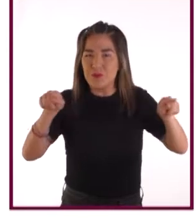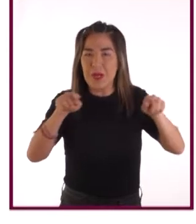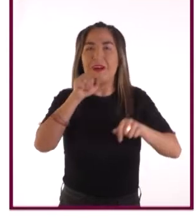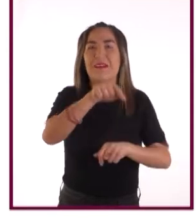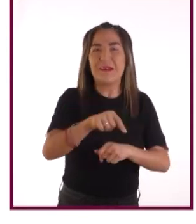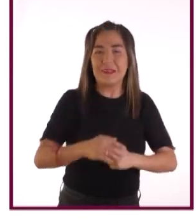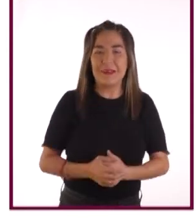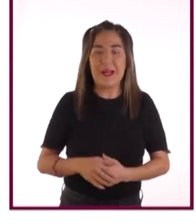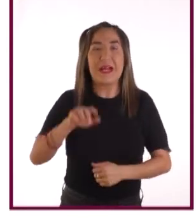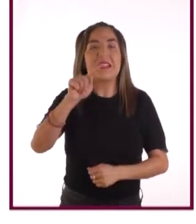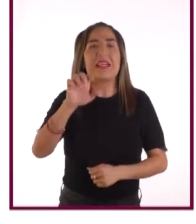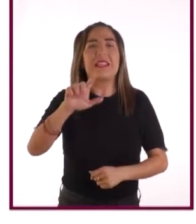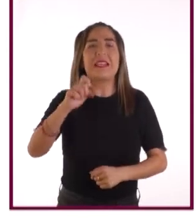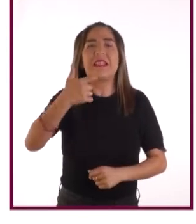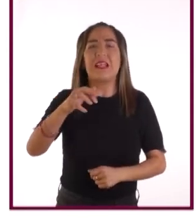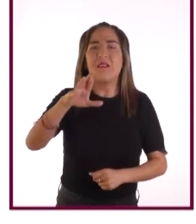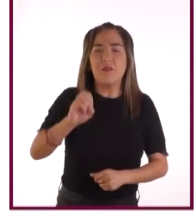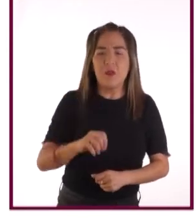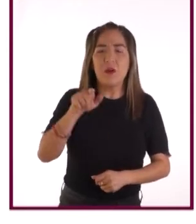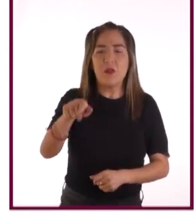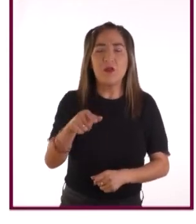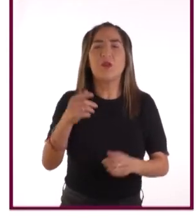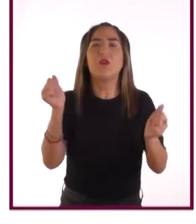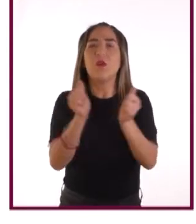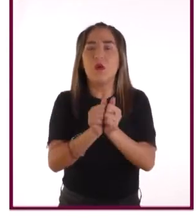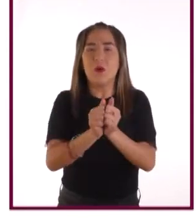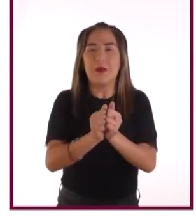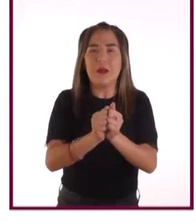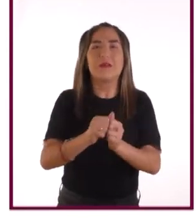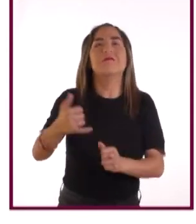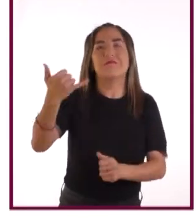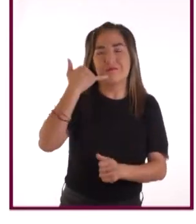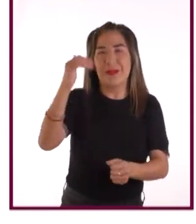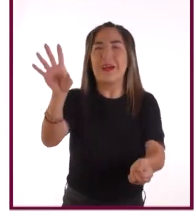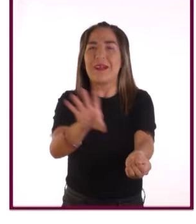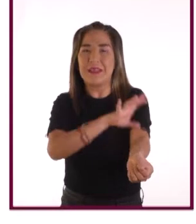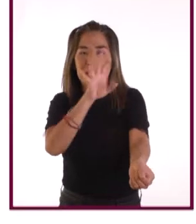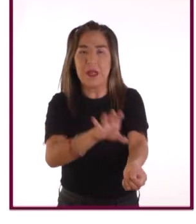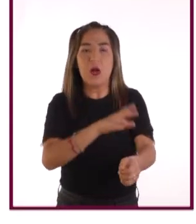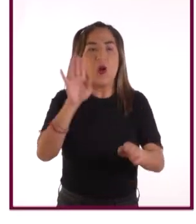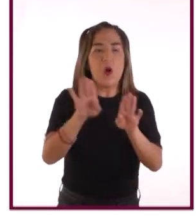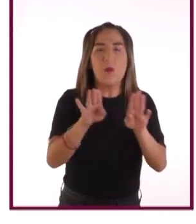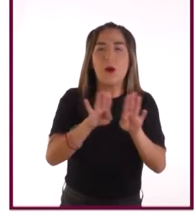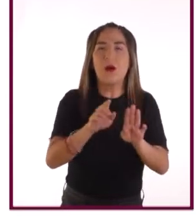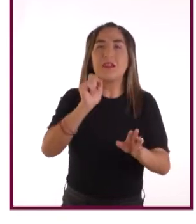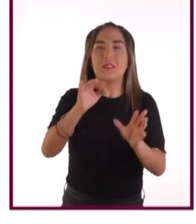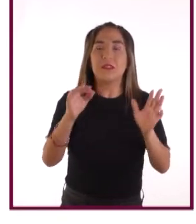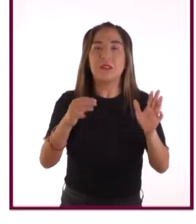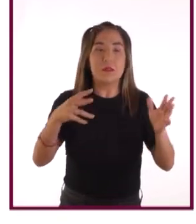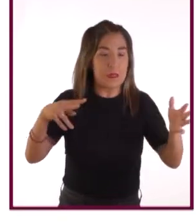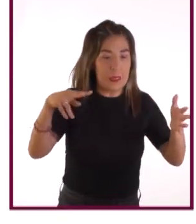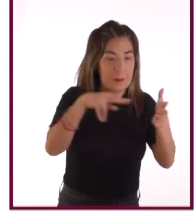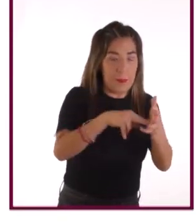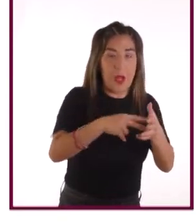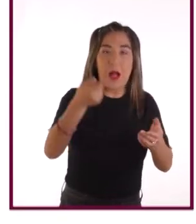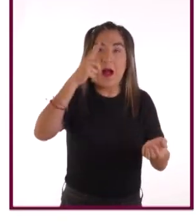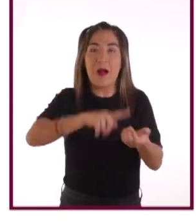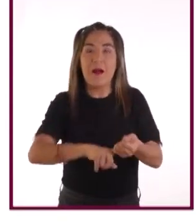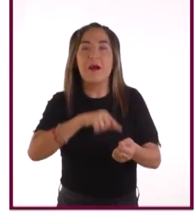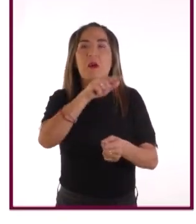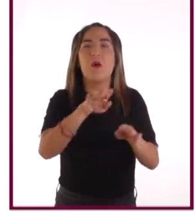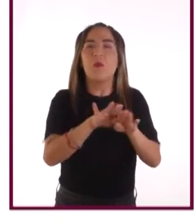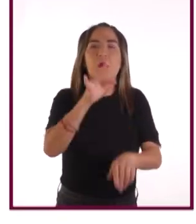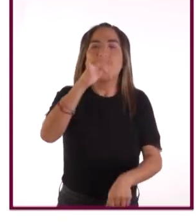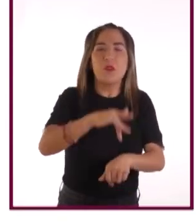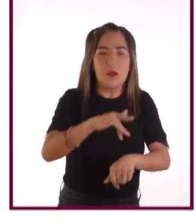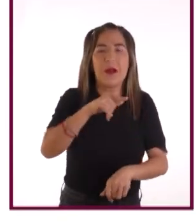el código Morse, el telégrafo tenía que ver con señales eléctricas. Entonces, un pulso o un contacto era